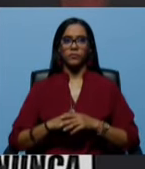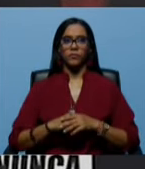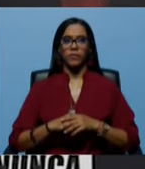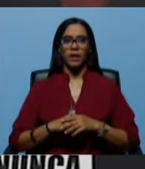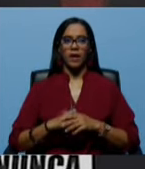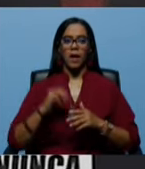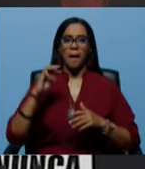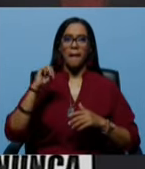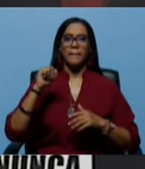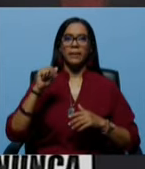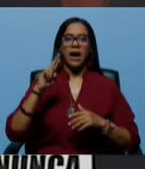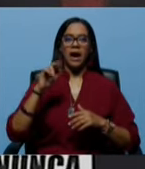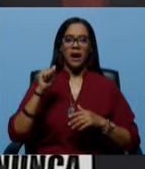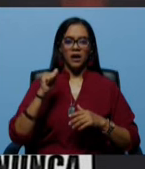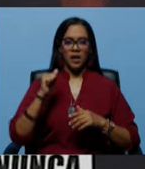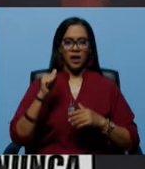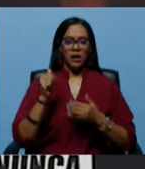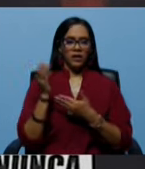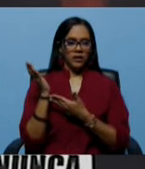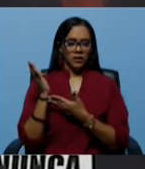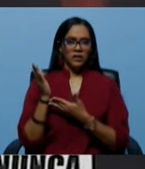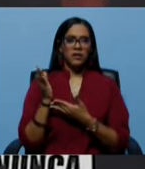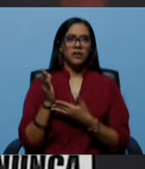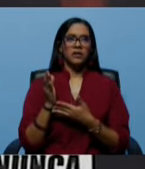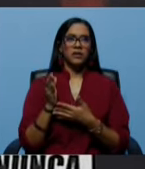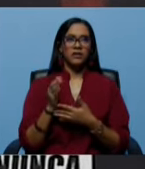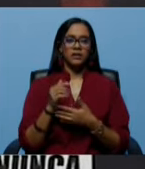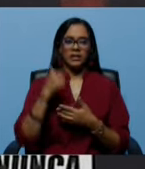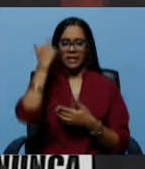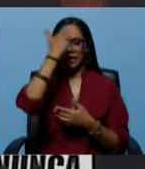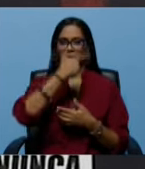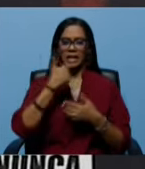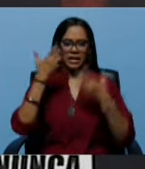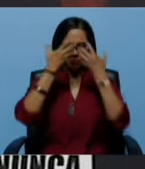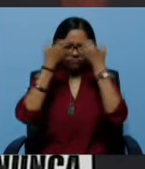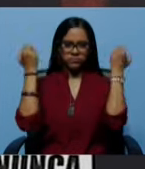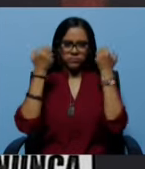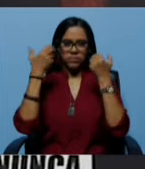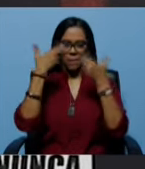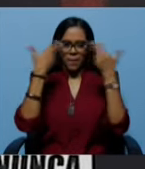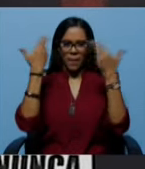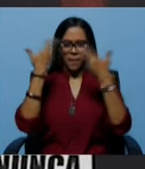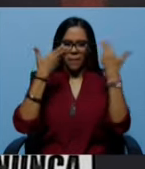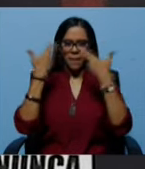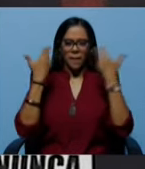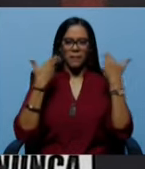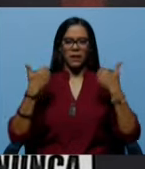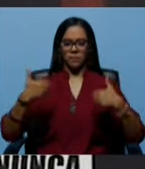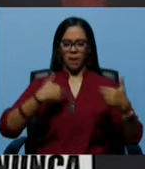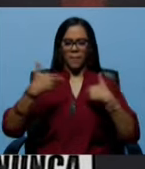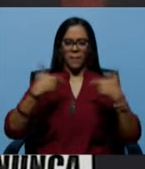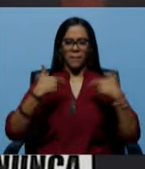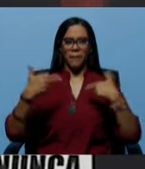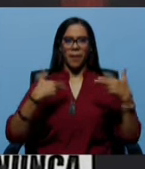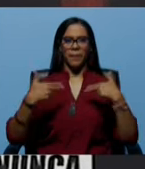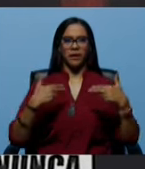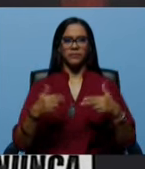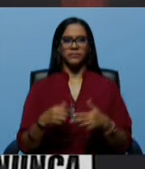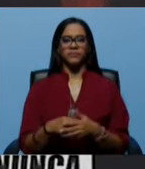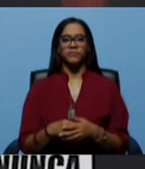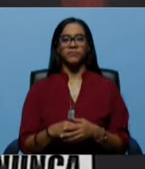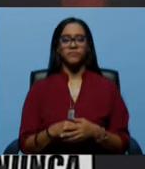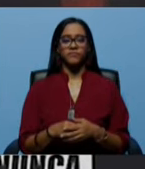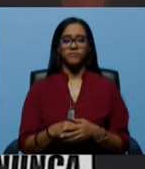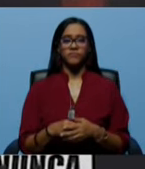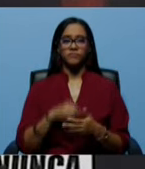María Luisa Pérez de Romero, le destrozaron la cara y el tórax a balazo. En Maracay, el joven estudiante Enrique Mato,